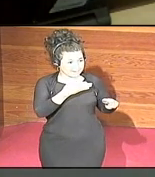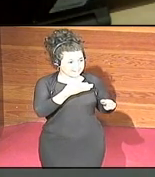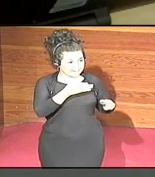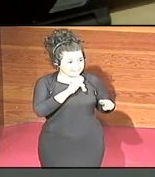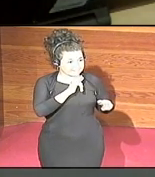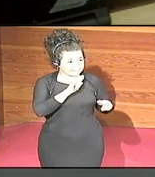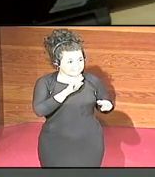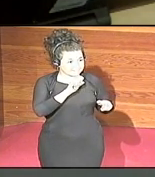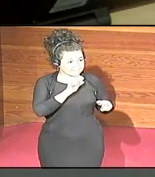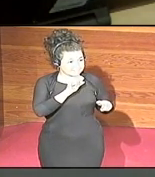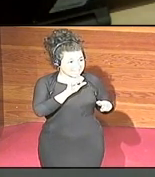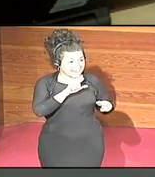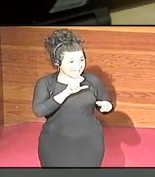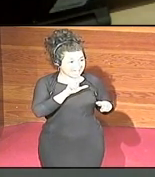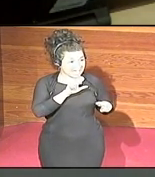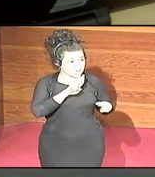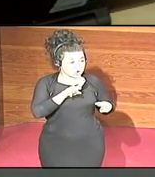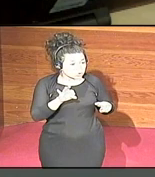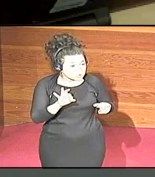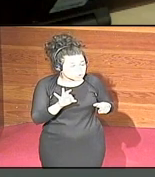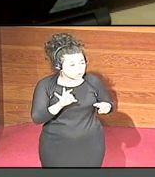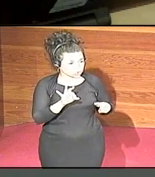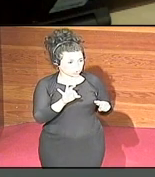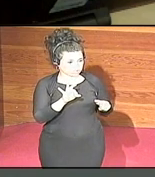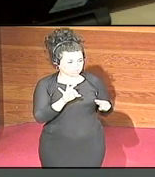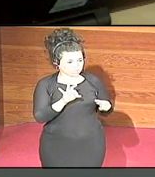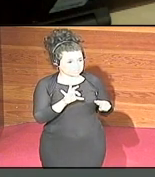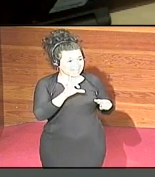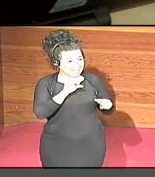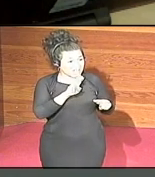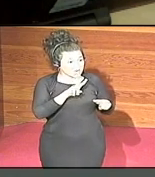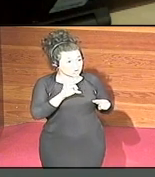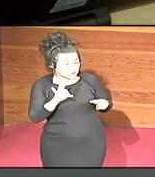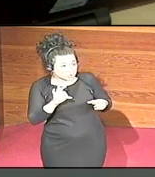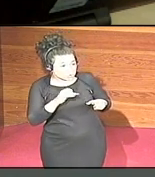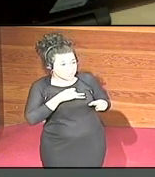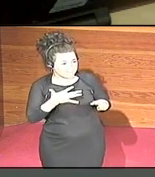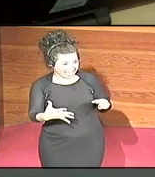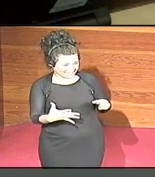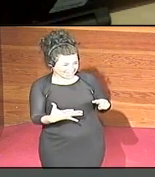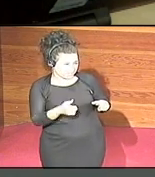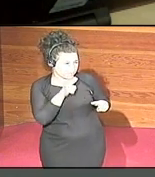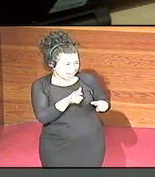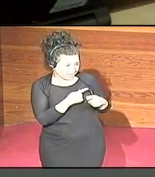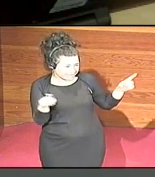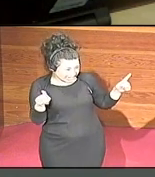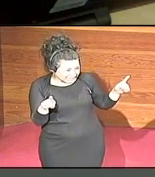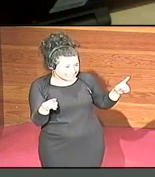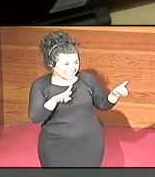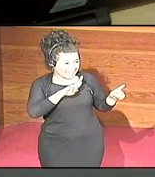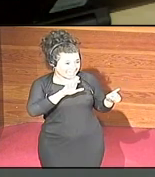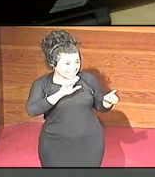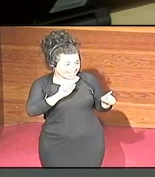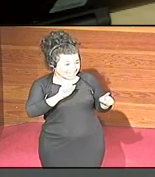RAE, porque no es la Rusia blanca, sino es la Rus blanca. Y a Rusia le interesa mucho que todos